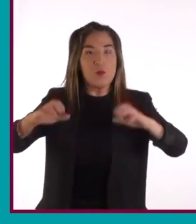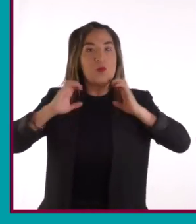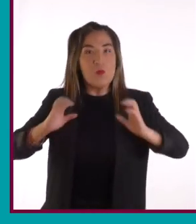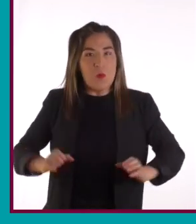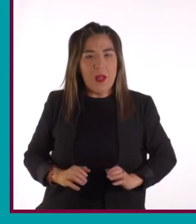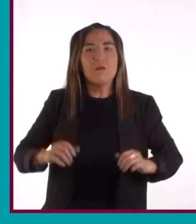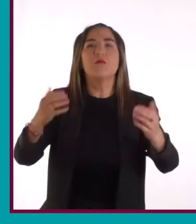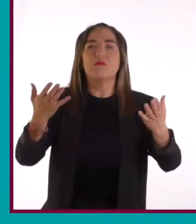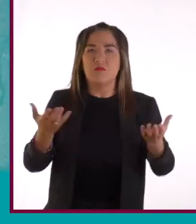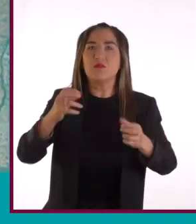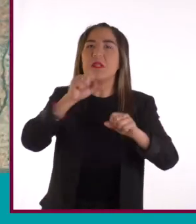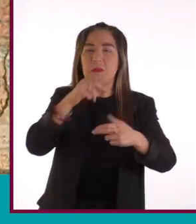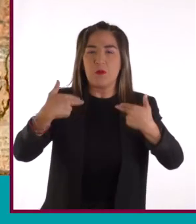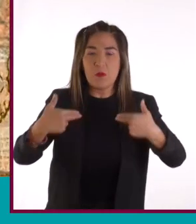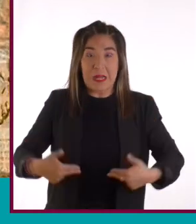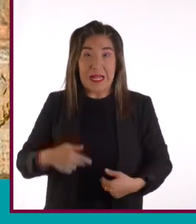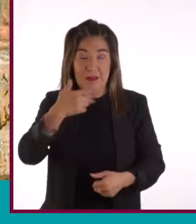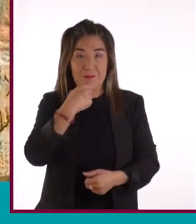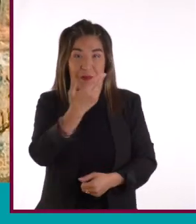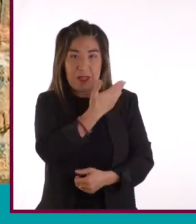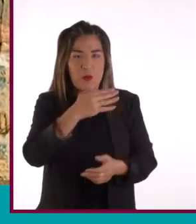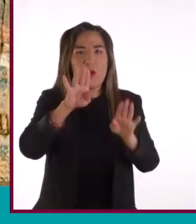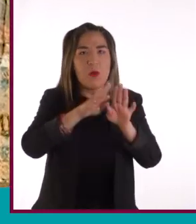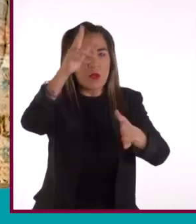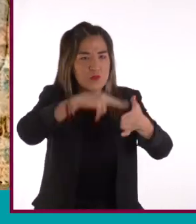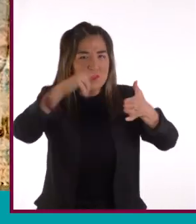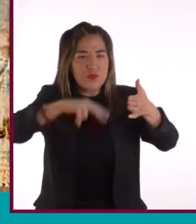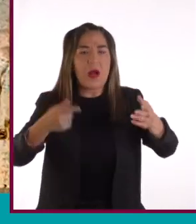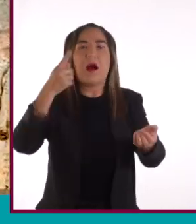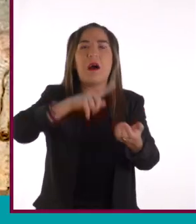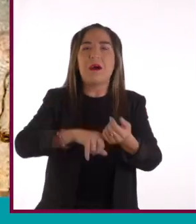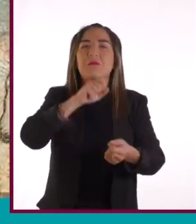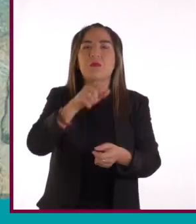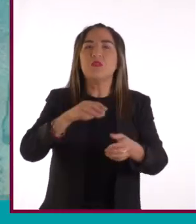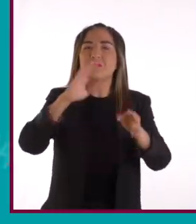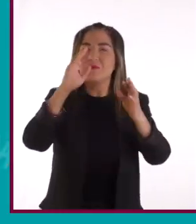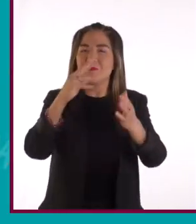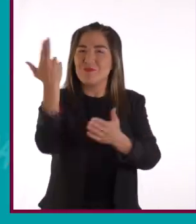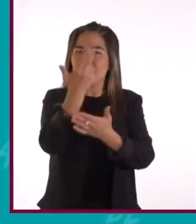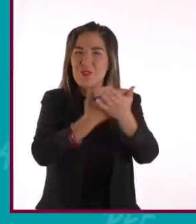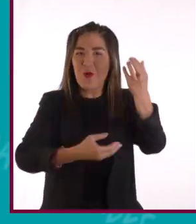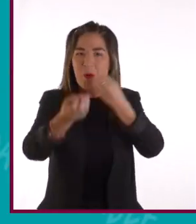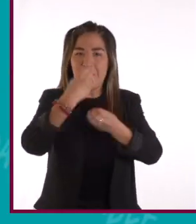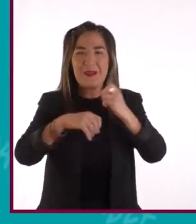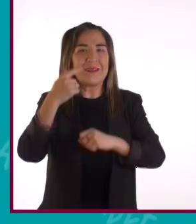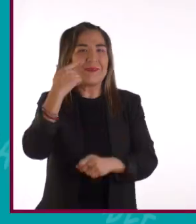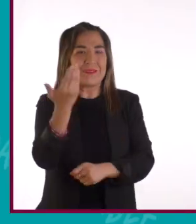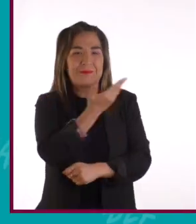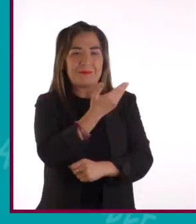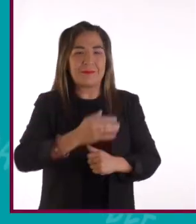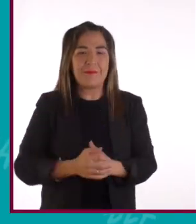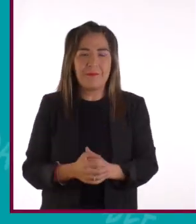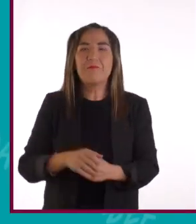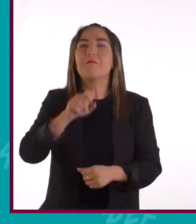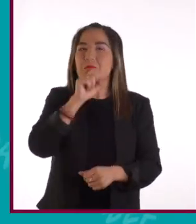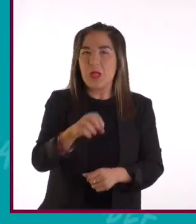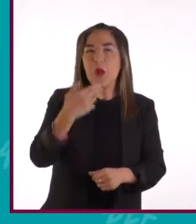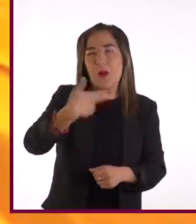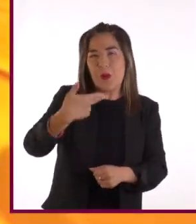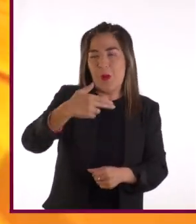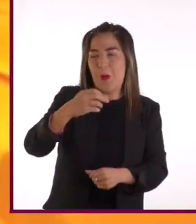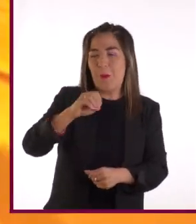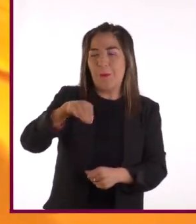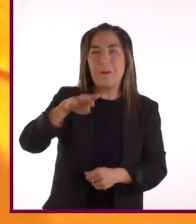proporciones de nuestros cuerpos humanos, algo que Leonardo da Vinci dejó plasmado como una obra de arte con el Hombre de